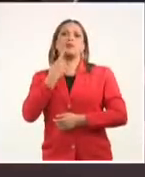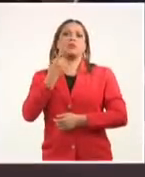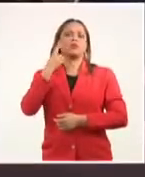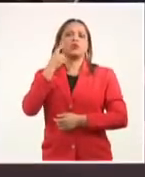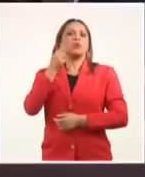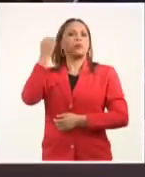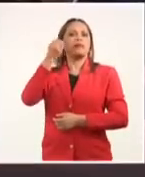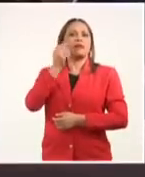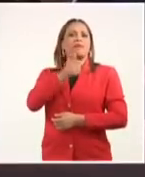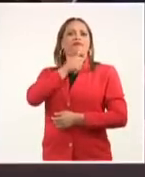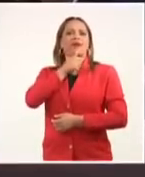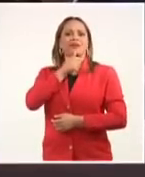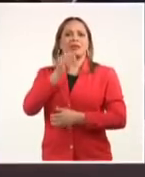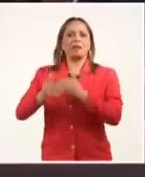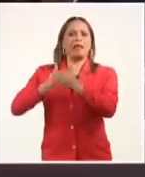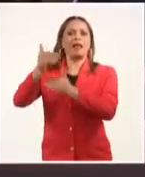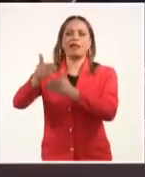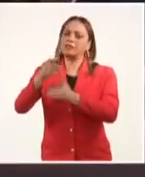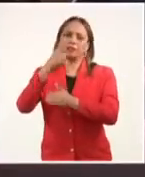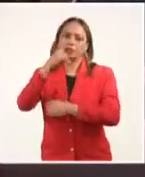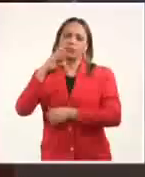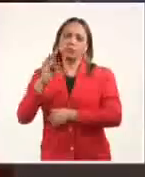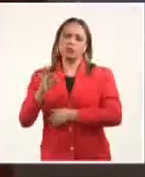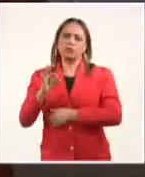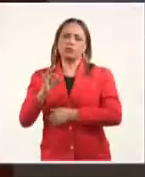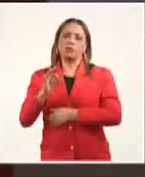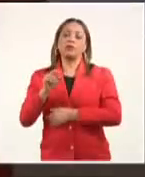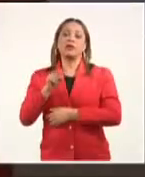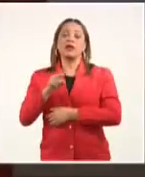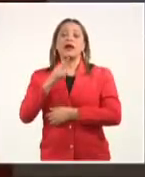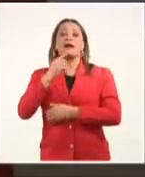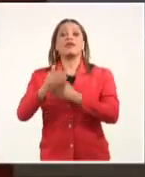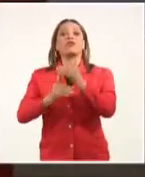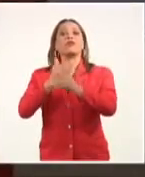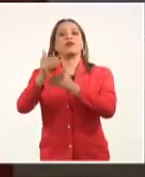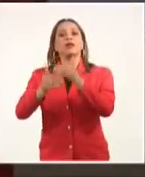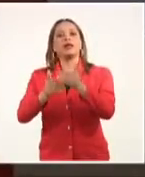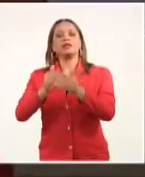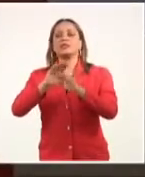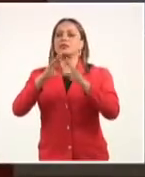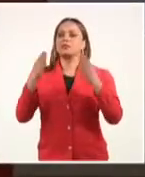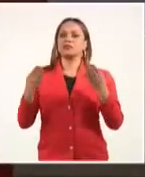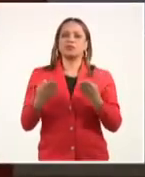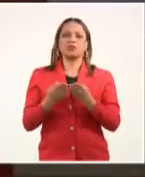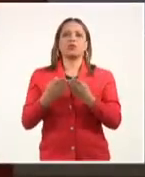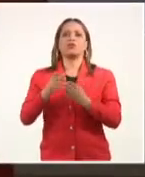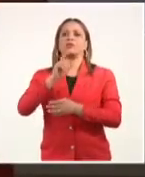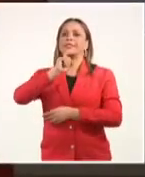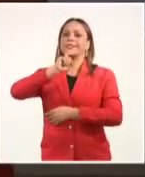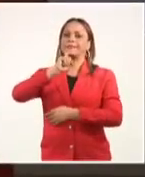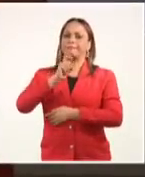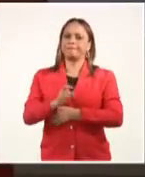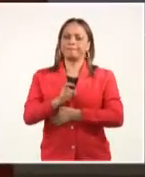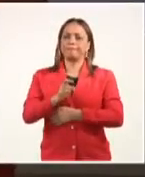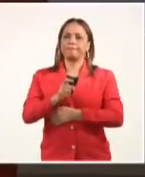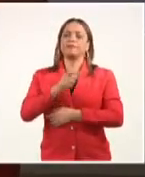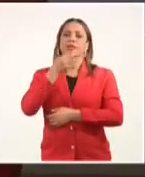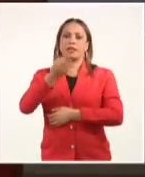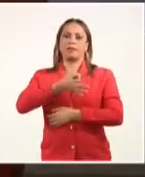fácil. Quizás en lo adelante todo sea más difícil,